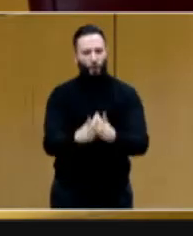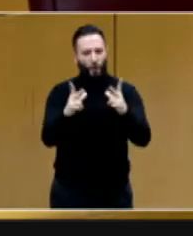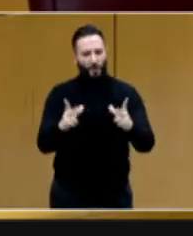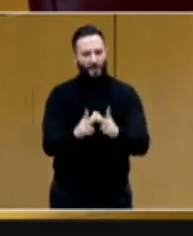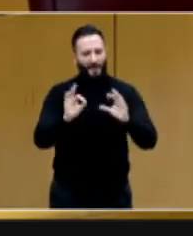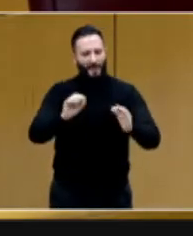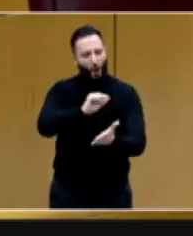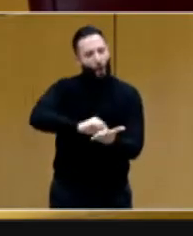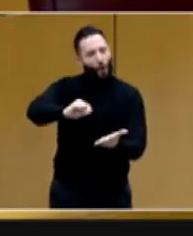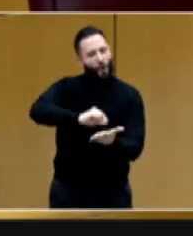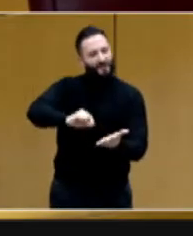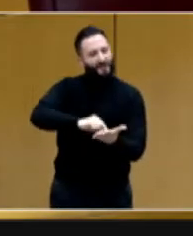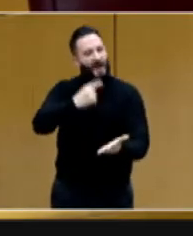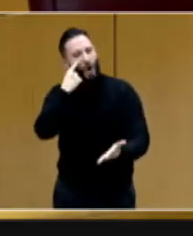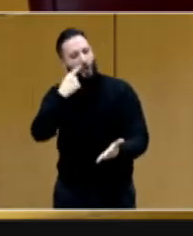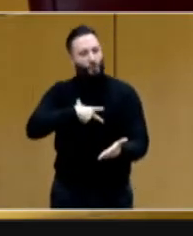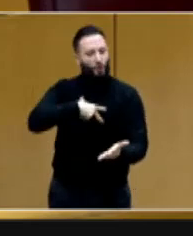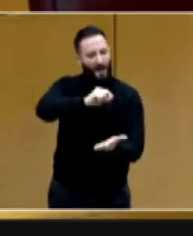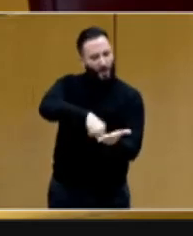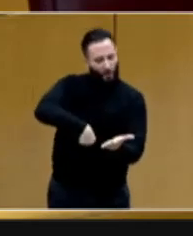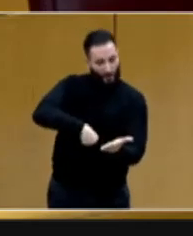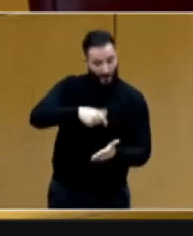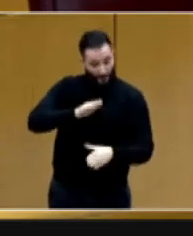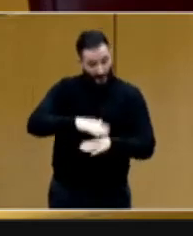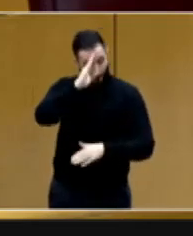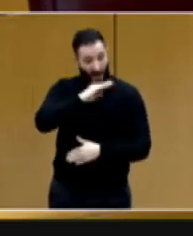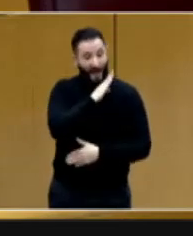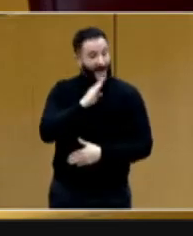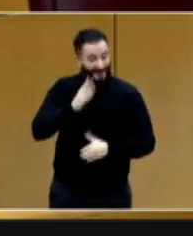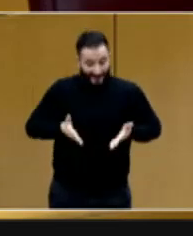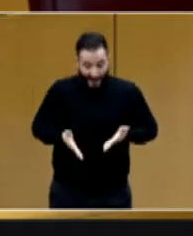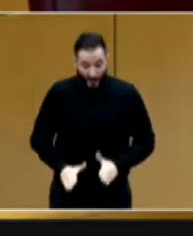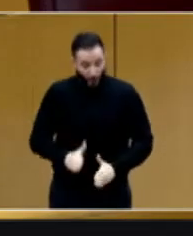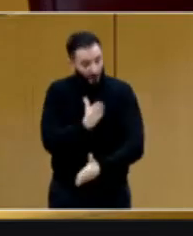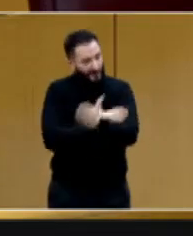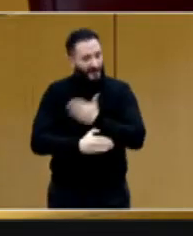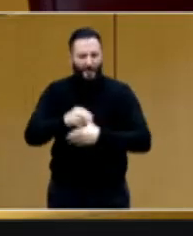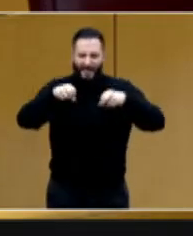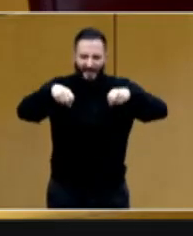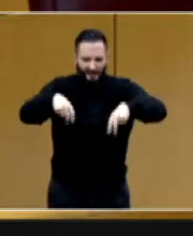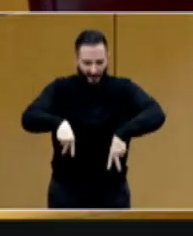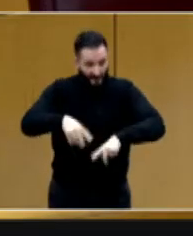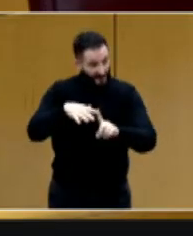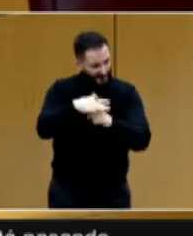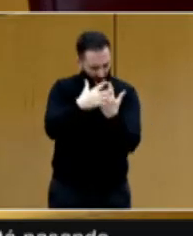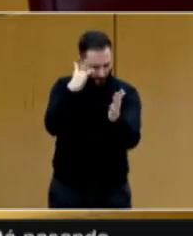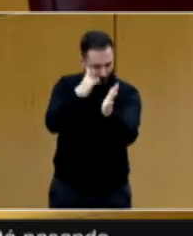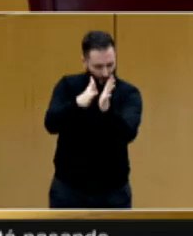con los padres que tienen hijos sin discapacidad es absolutamente